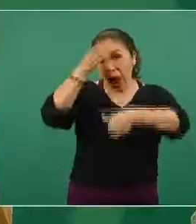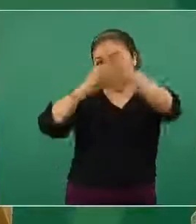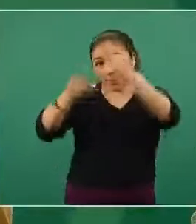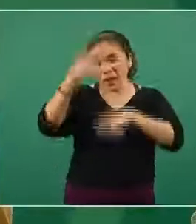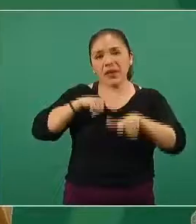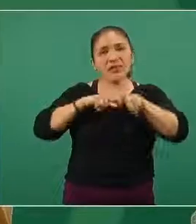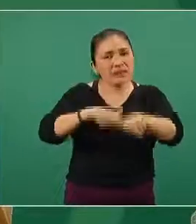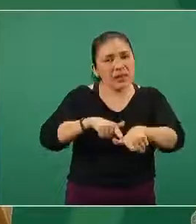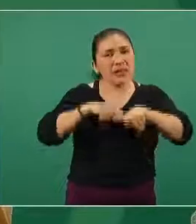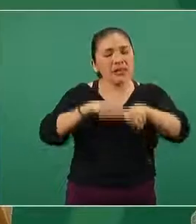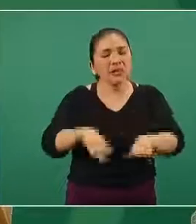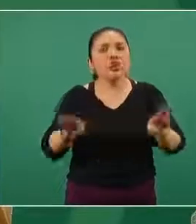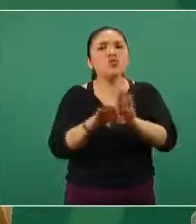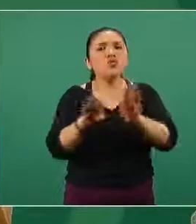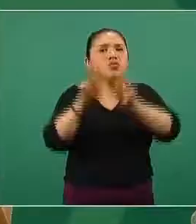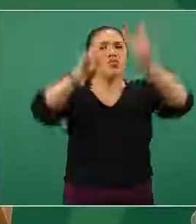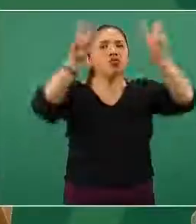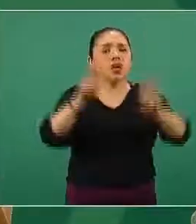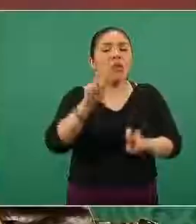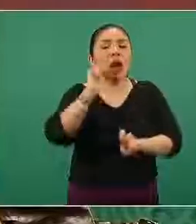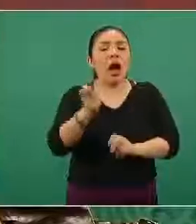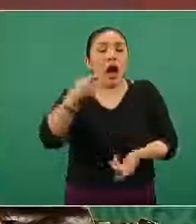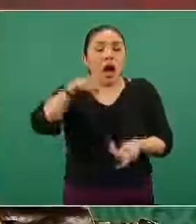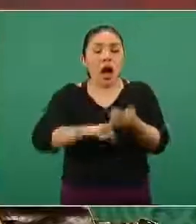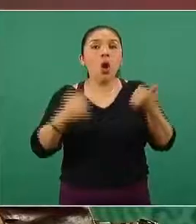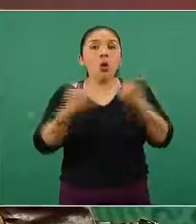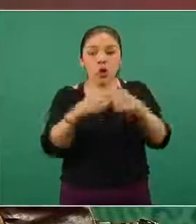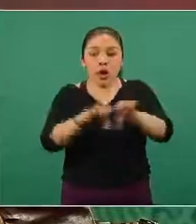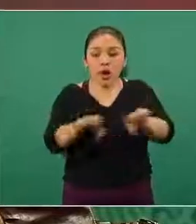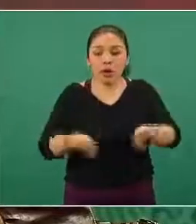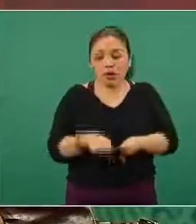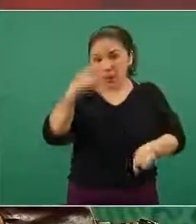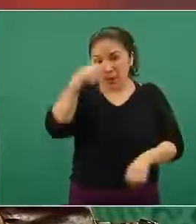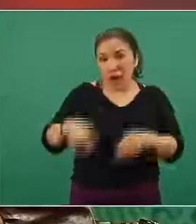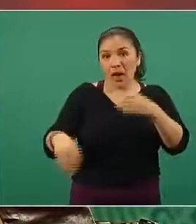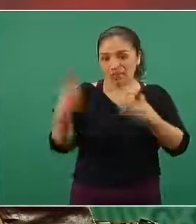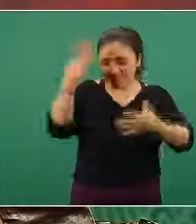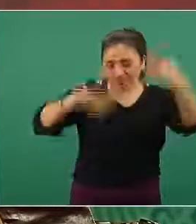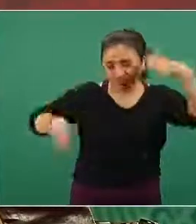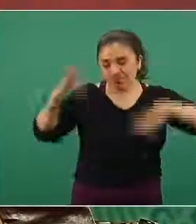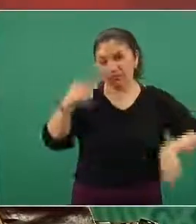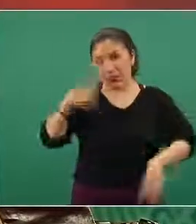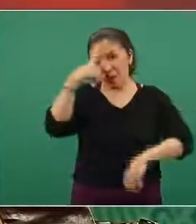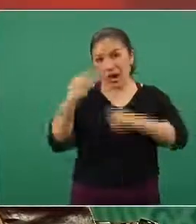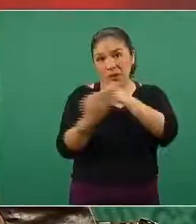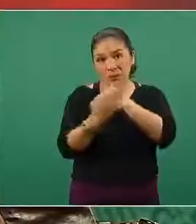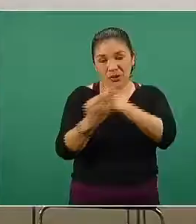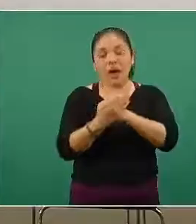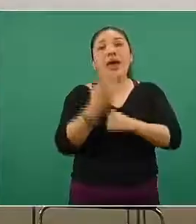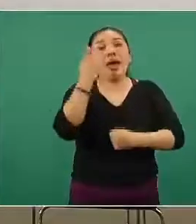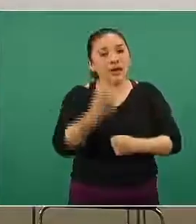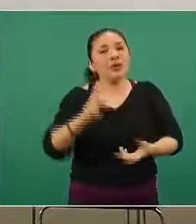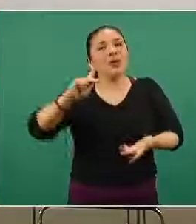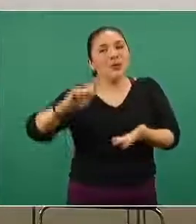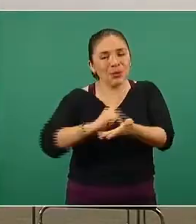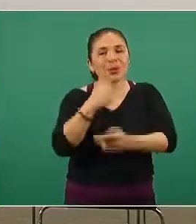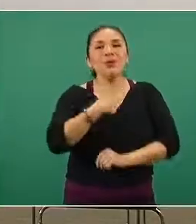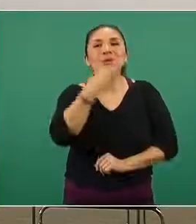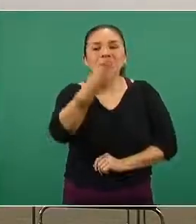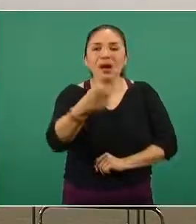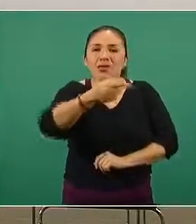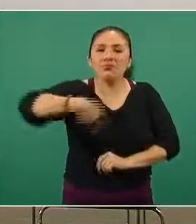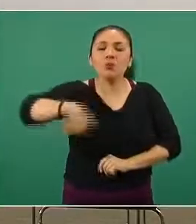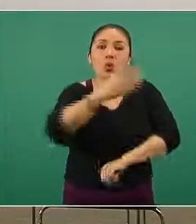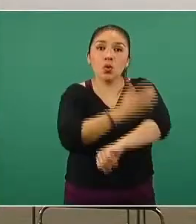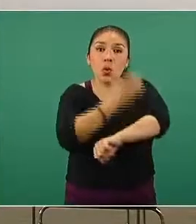constantemente en temas que tienen que ver como el equipo de protección personal, y aquí aprovecho para insistir y para que nos ayuden